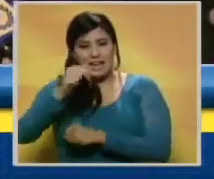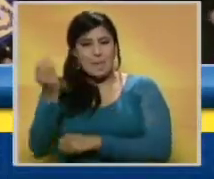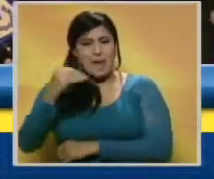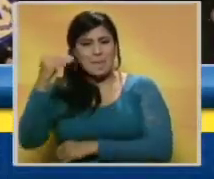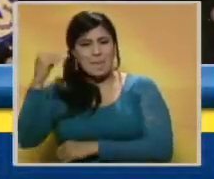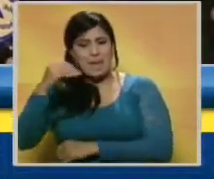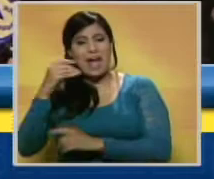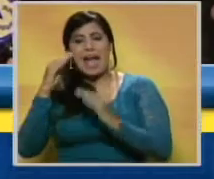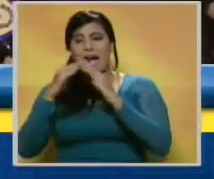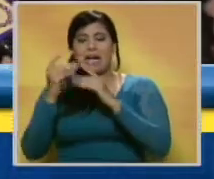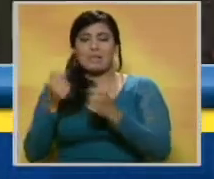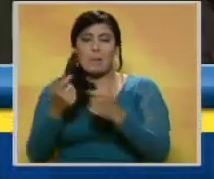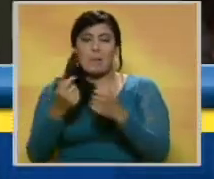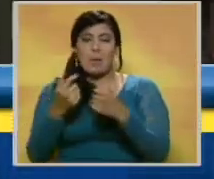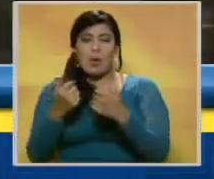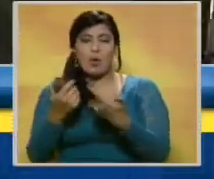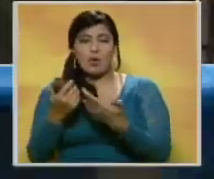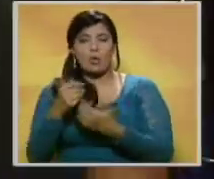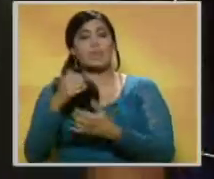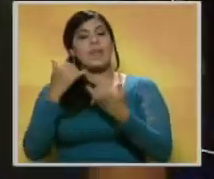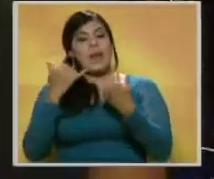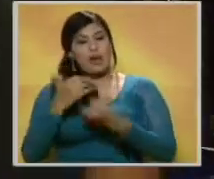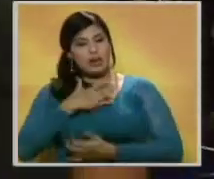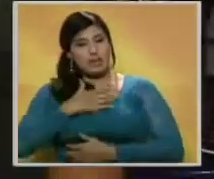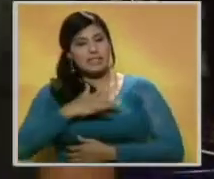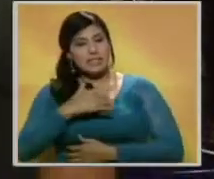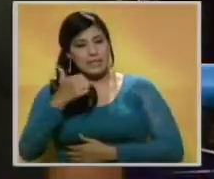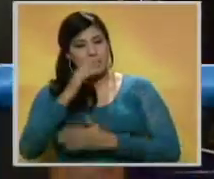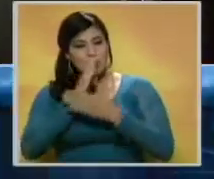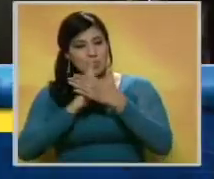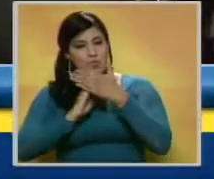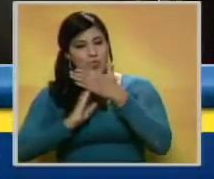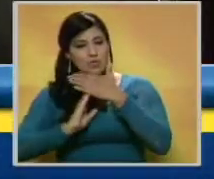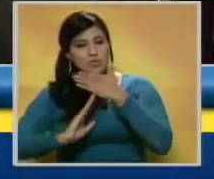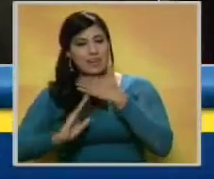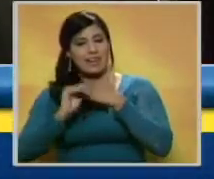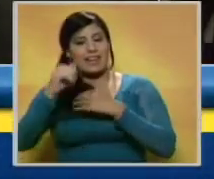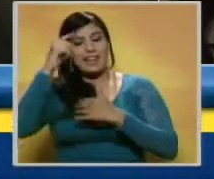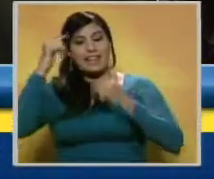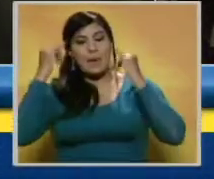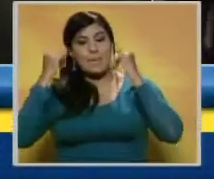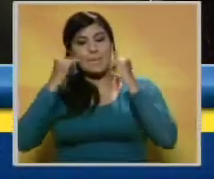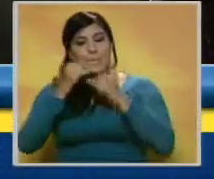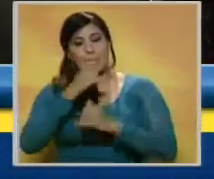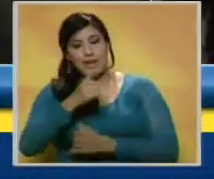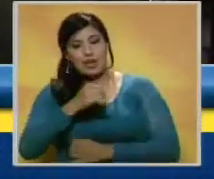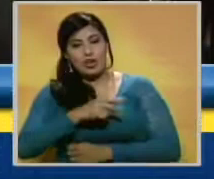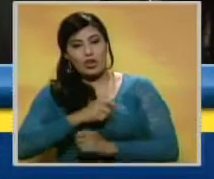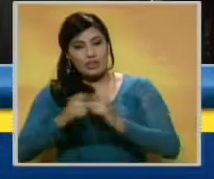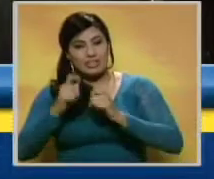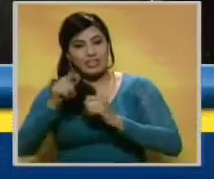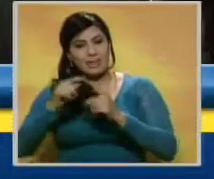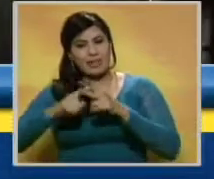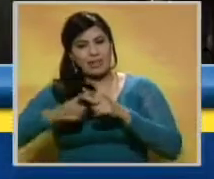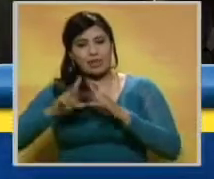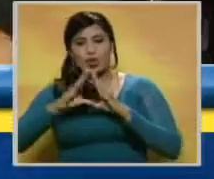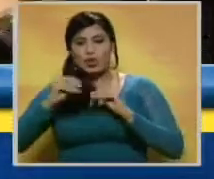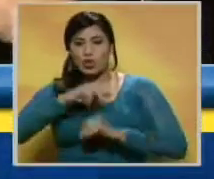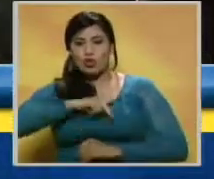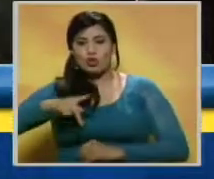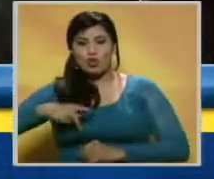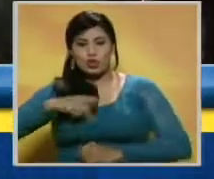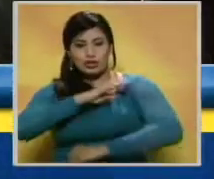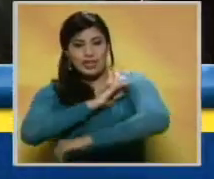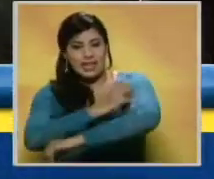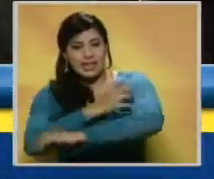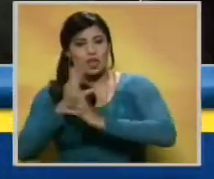en el canal, que en nuestras casas. Bueno, me siento bien aquí humildemente, celebrando el Día de los Periodistas y también de los técnicos. Todos también somos valedores, todos